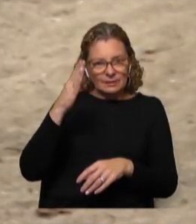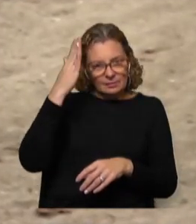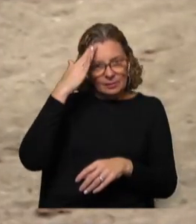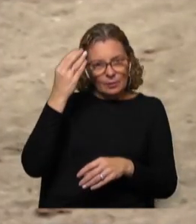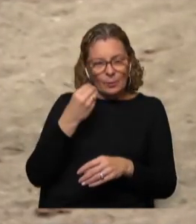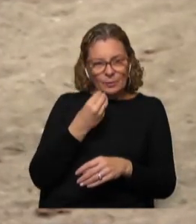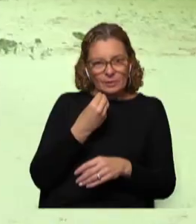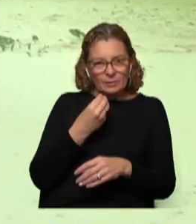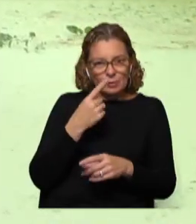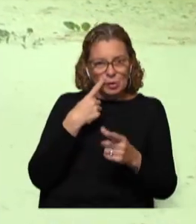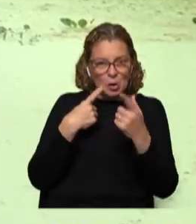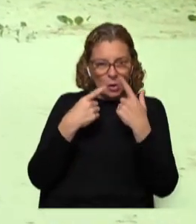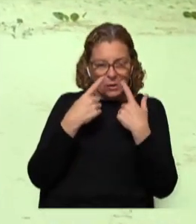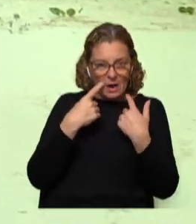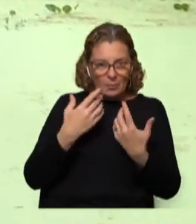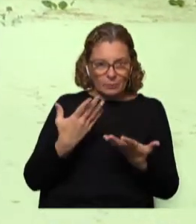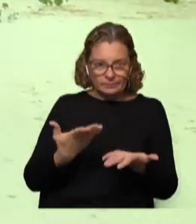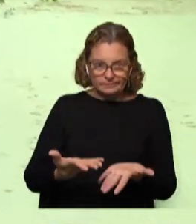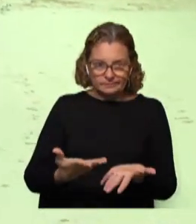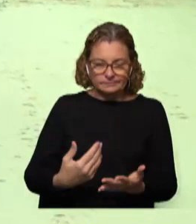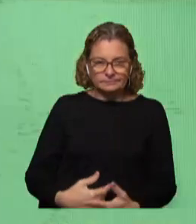estamos? Lloramos, lloramos.